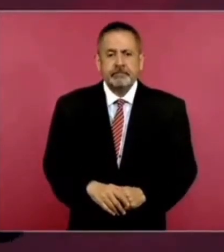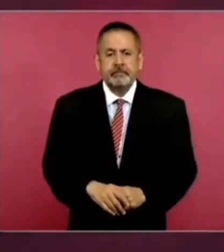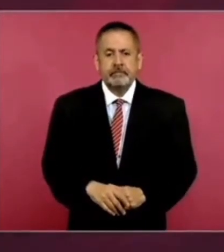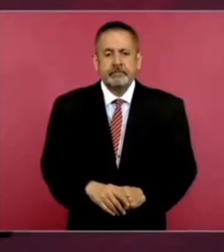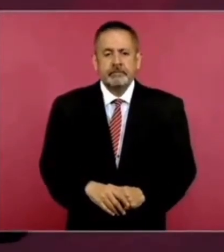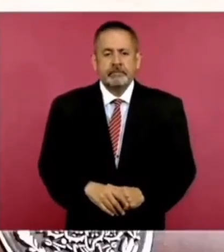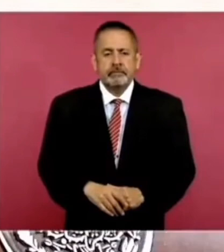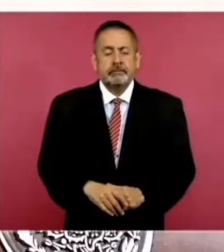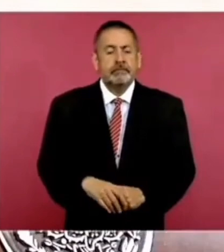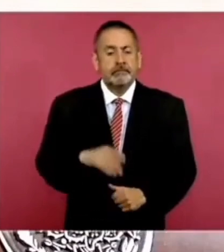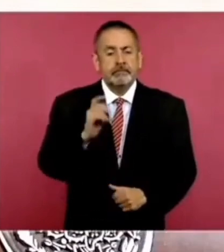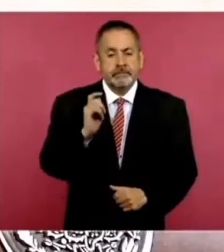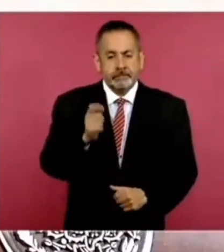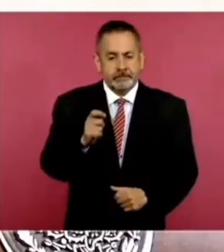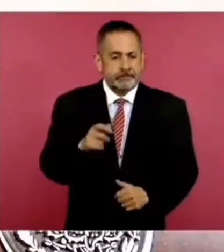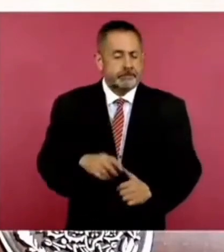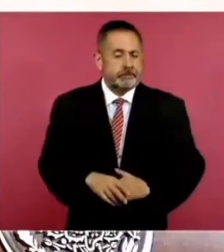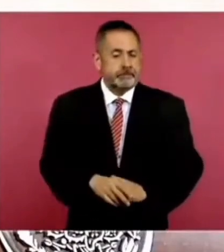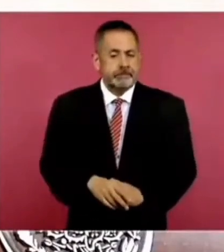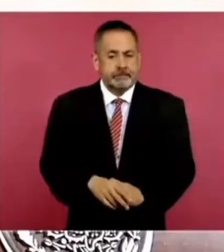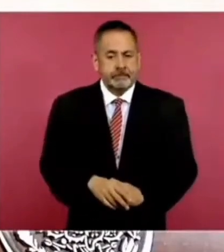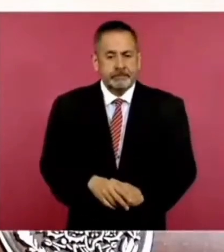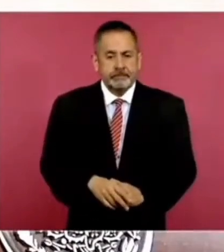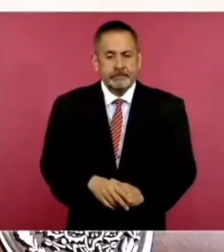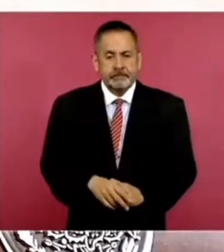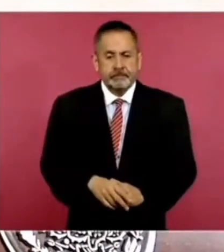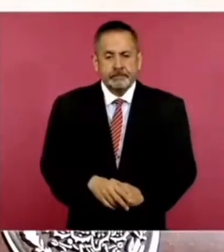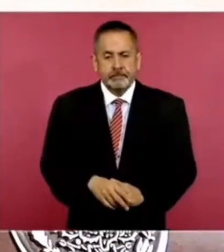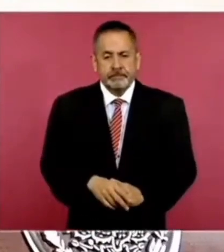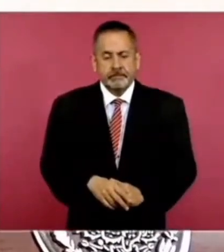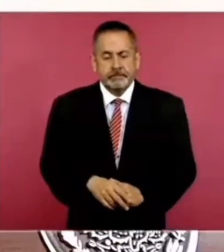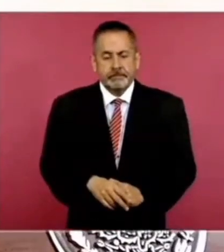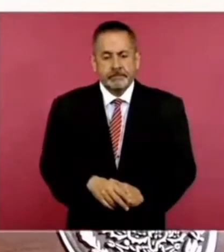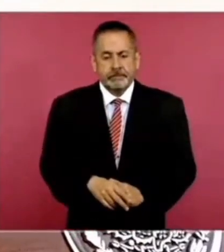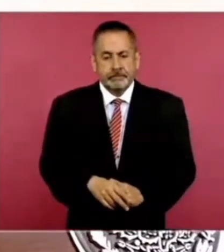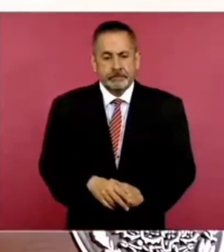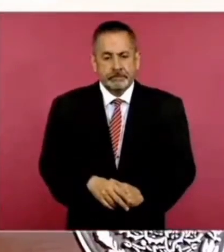querían que se convirtiera en algo